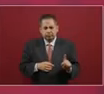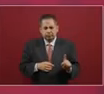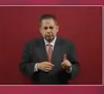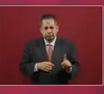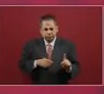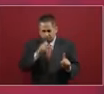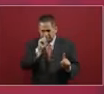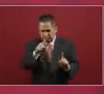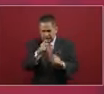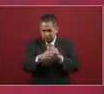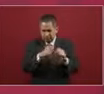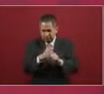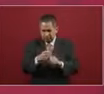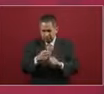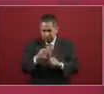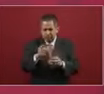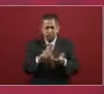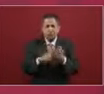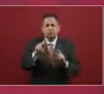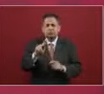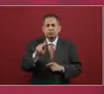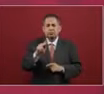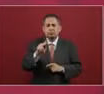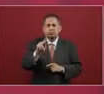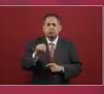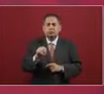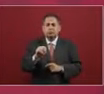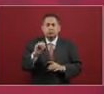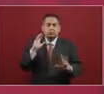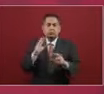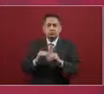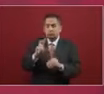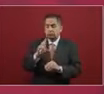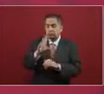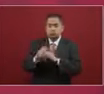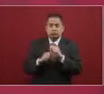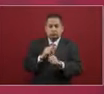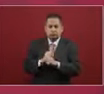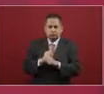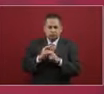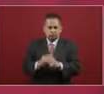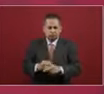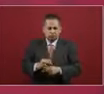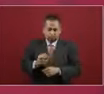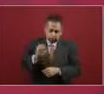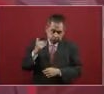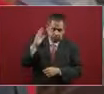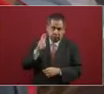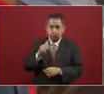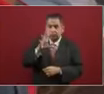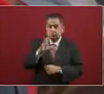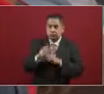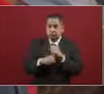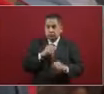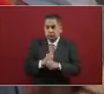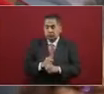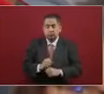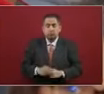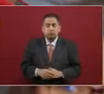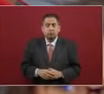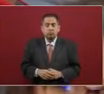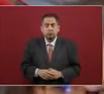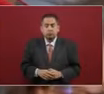ese año que tú dices. 89. Y 35 años después de su muerte, el 30 de mayo. ¿Hace? 35 años este próximo 30 de mayo. Años,